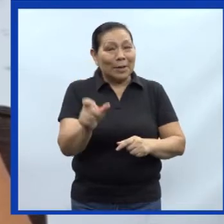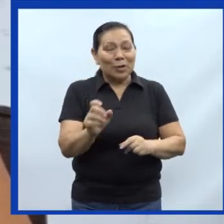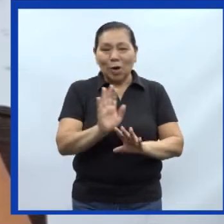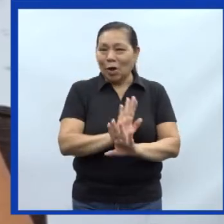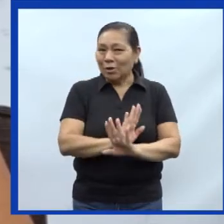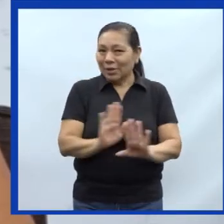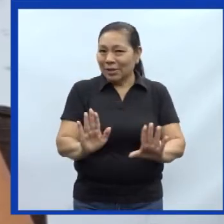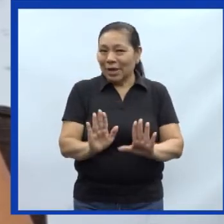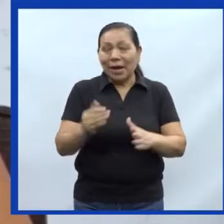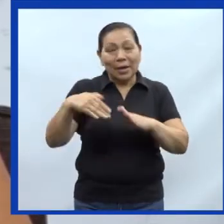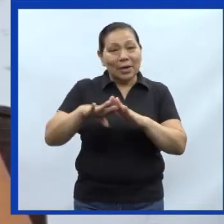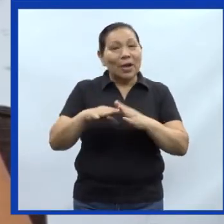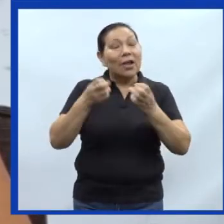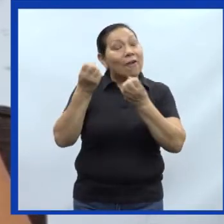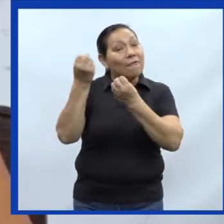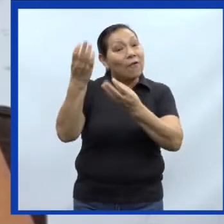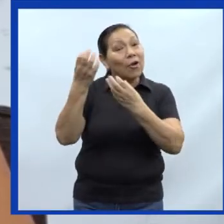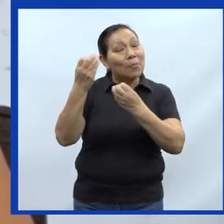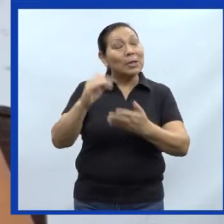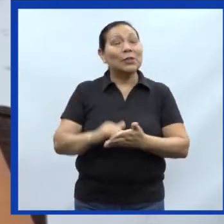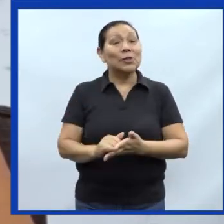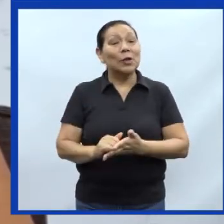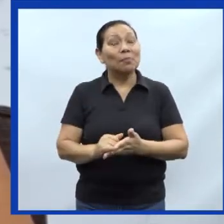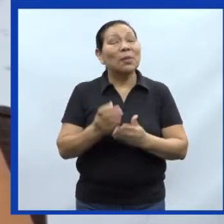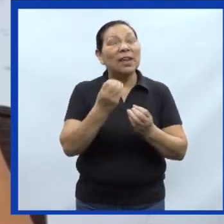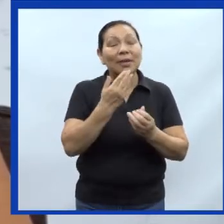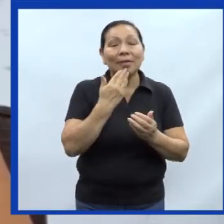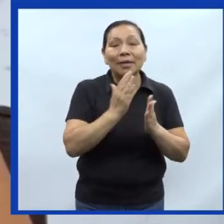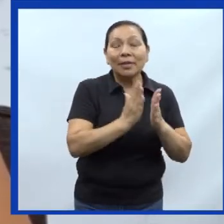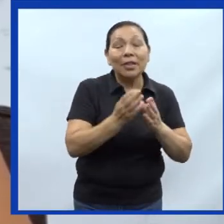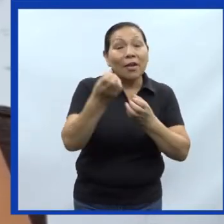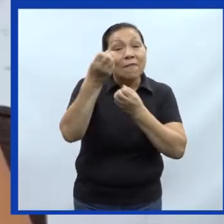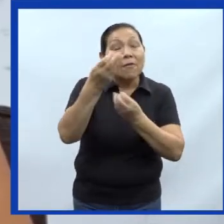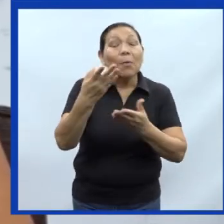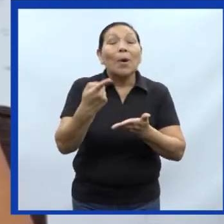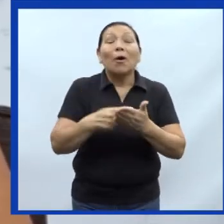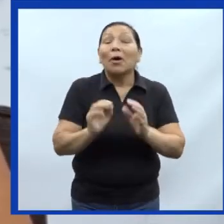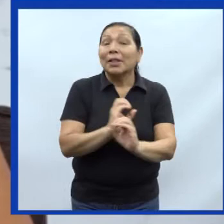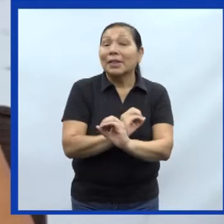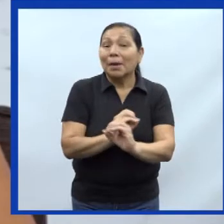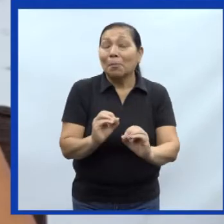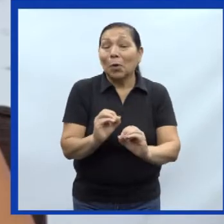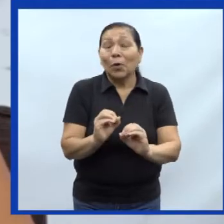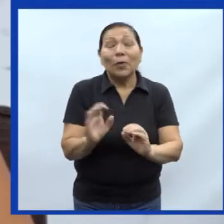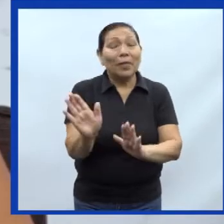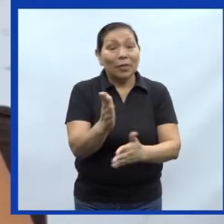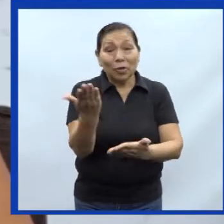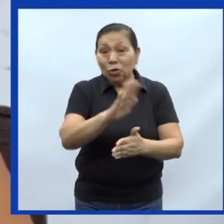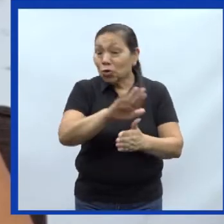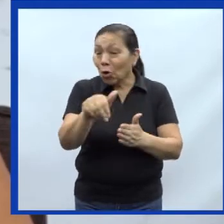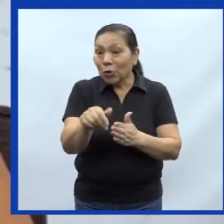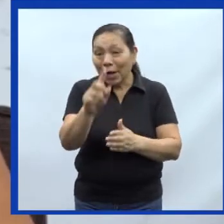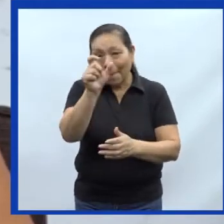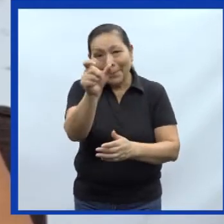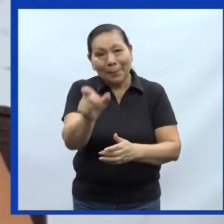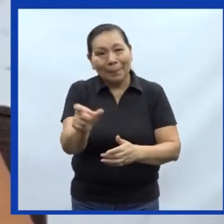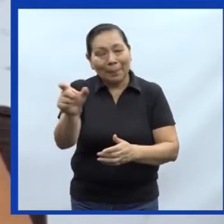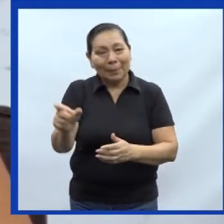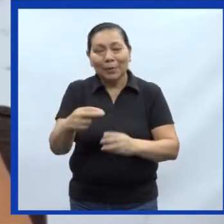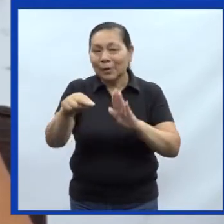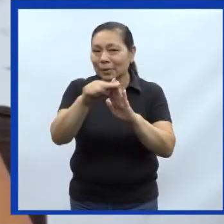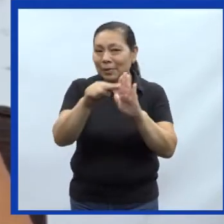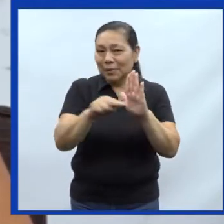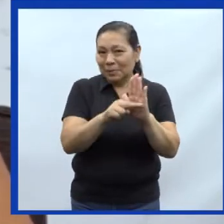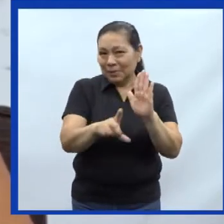va a tutelar acceso a la información pública ni autodeterminación informativa, ni tampoco el derecho que tenemos todos los peruanos al cumplimiento de las